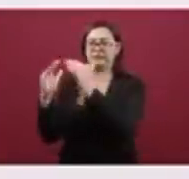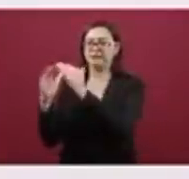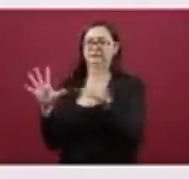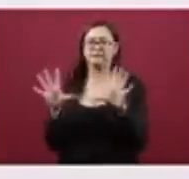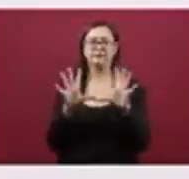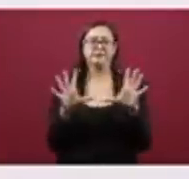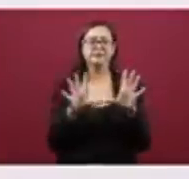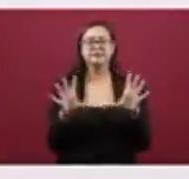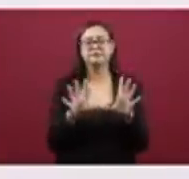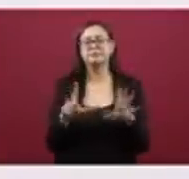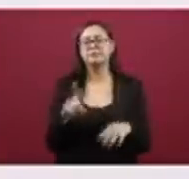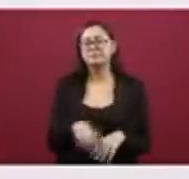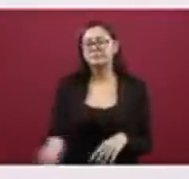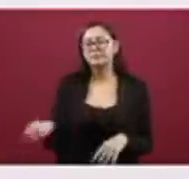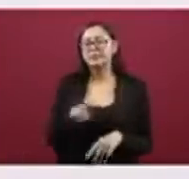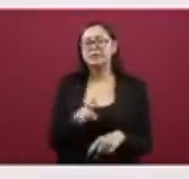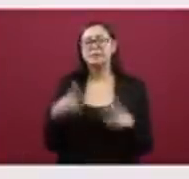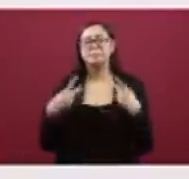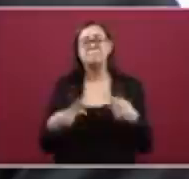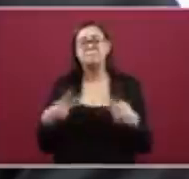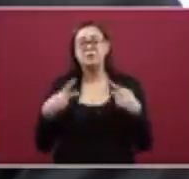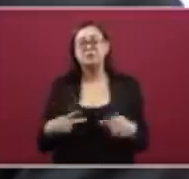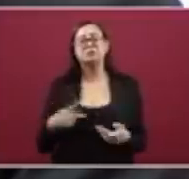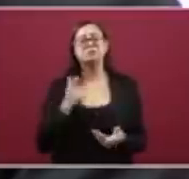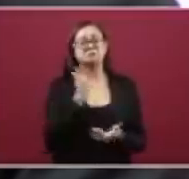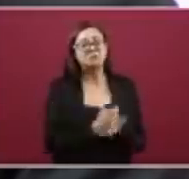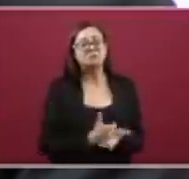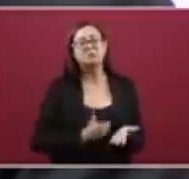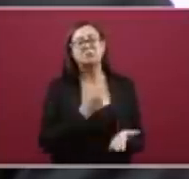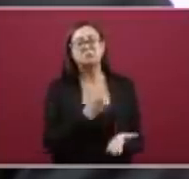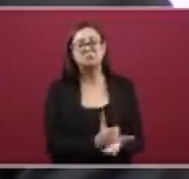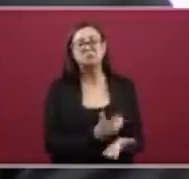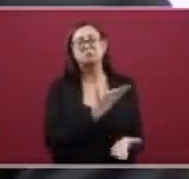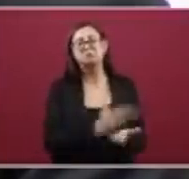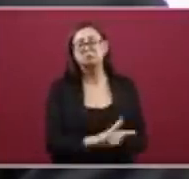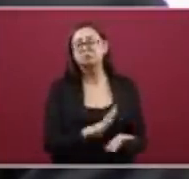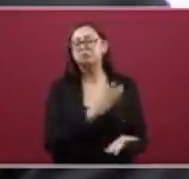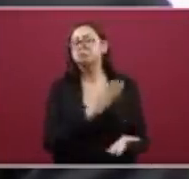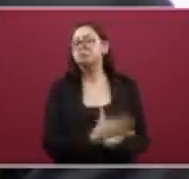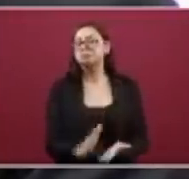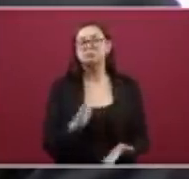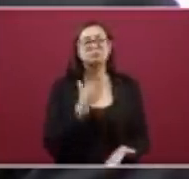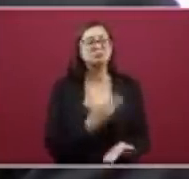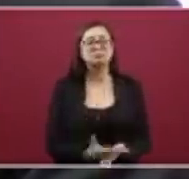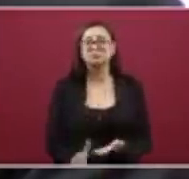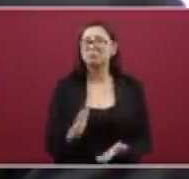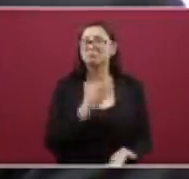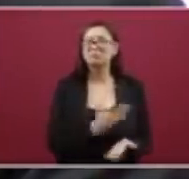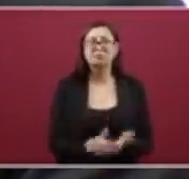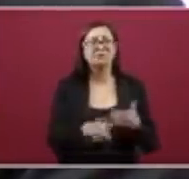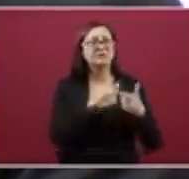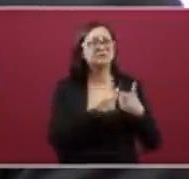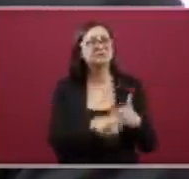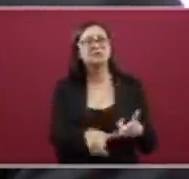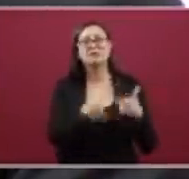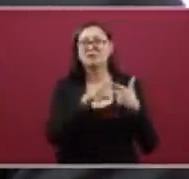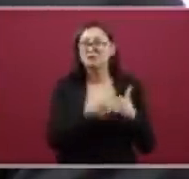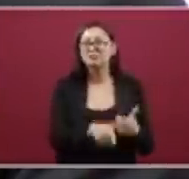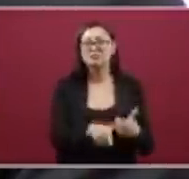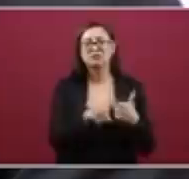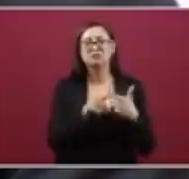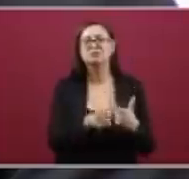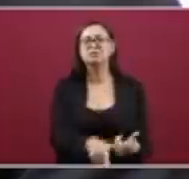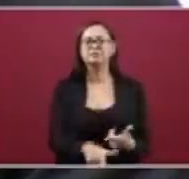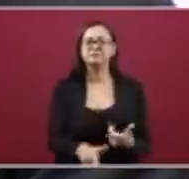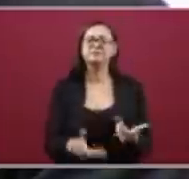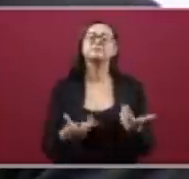gente qué paga y paga y no termina de pagar esto va a